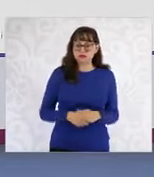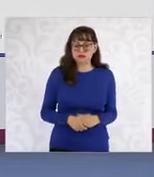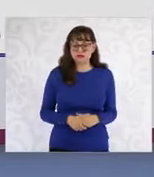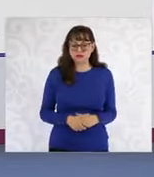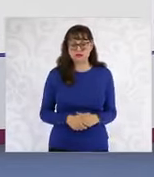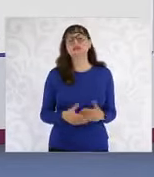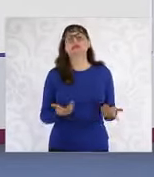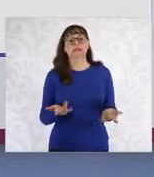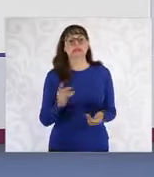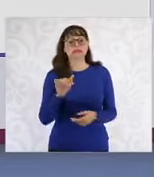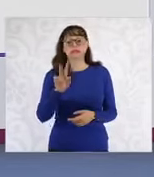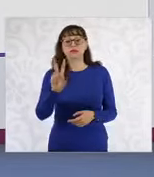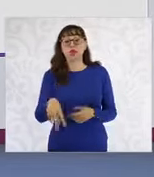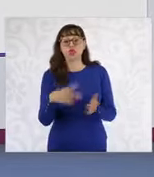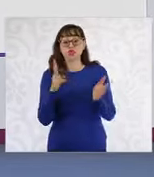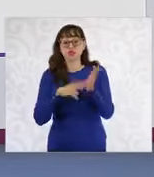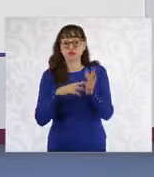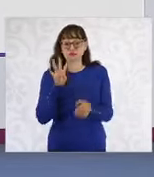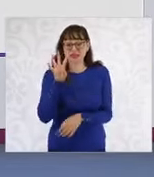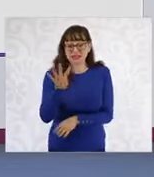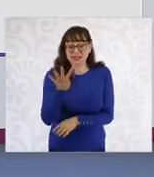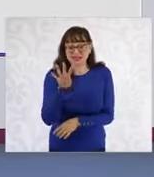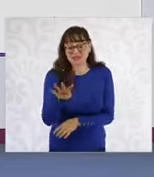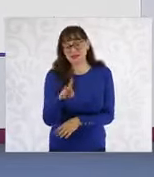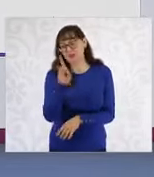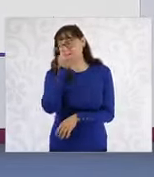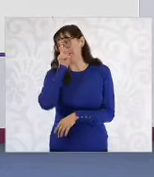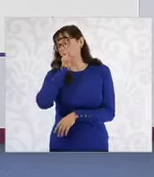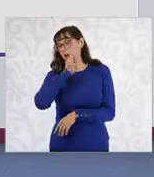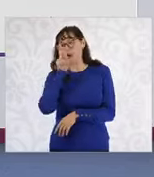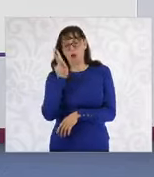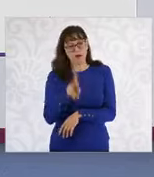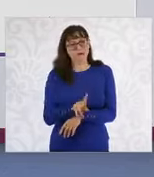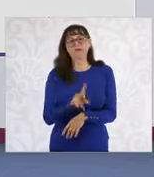De hecho, el número más alto es uno de los meses del 2019.